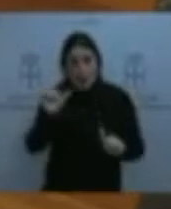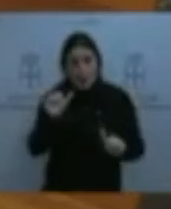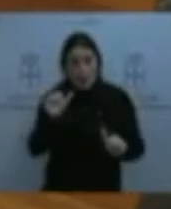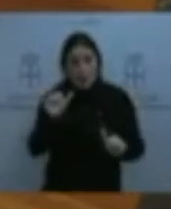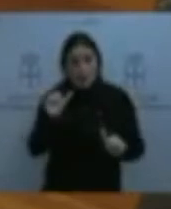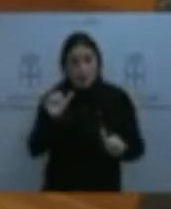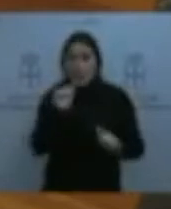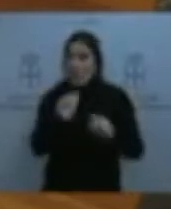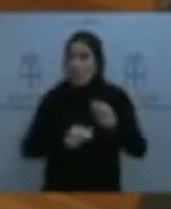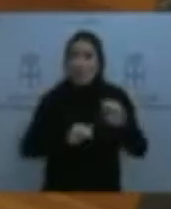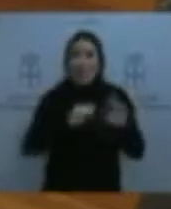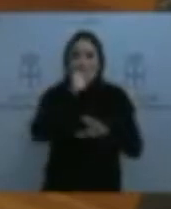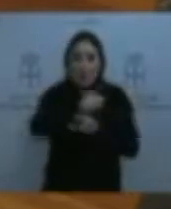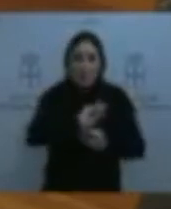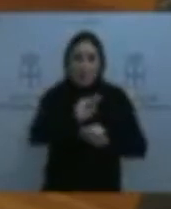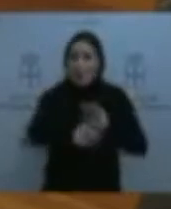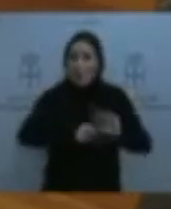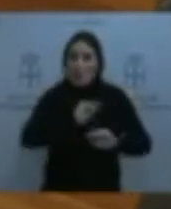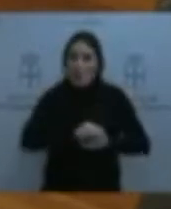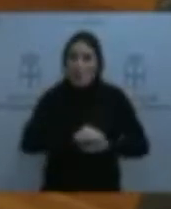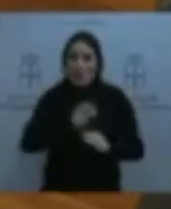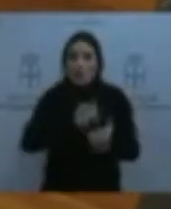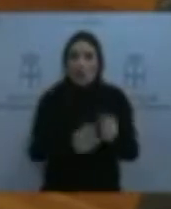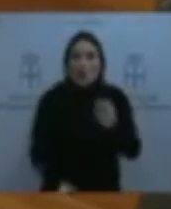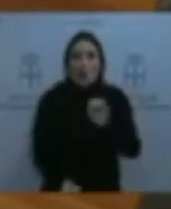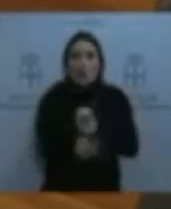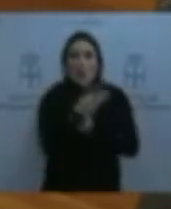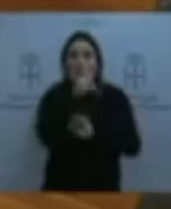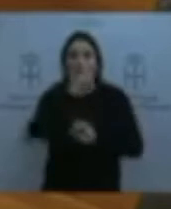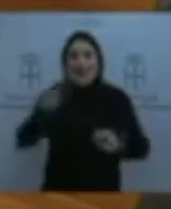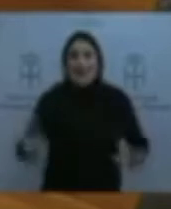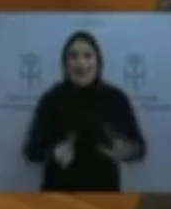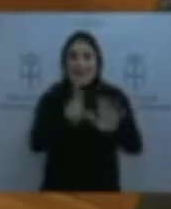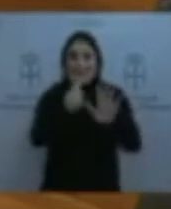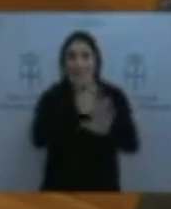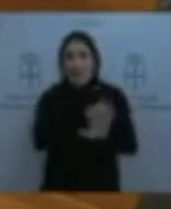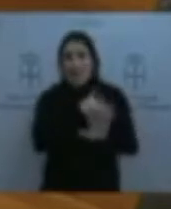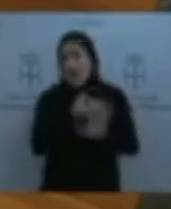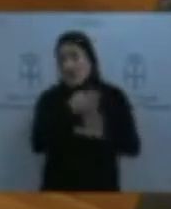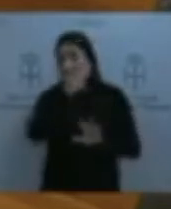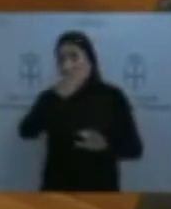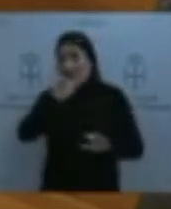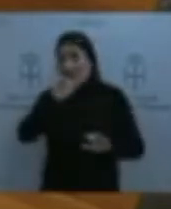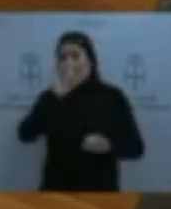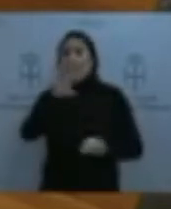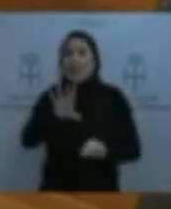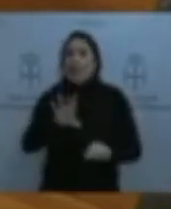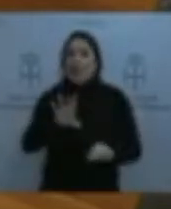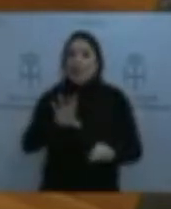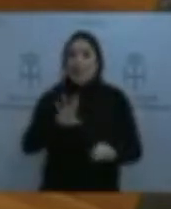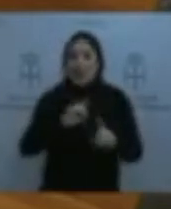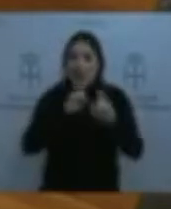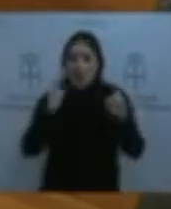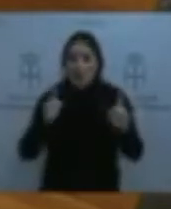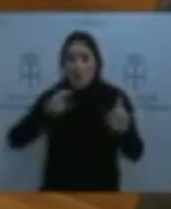ha cumplido dicha obligación desde su constitución en 2007 hasta el 2015, el último ejercicio respecto del